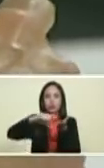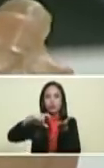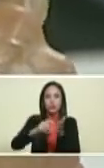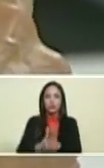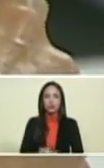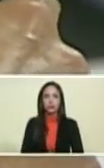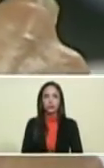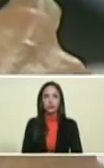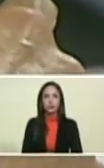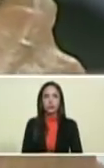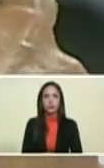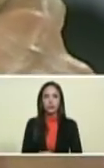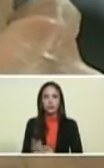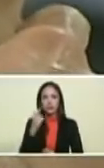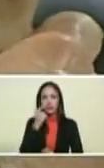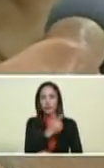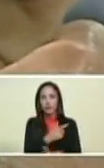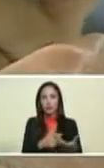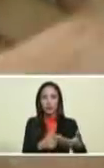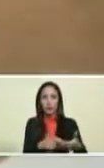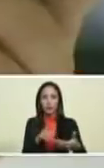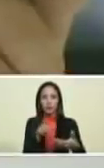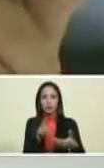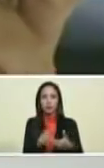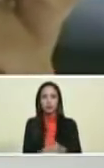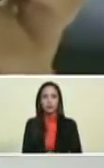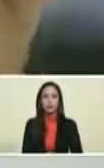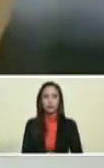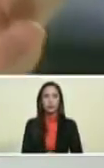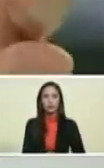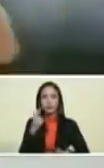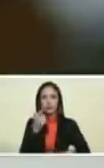QR. Acá un momento.